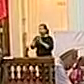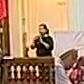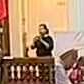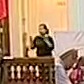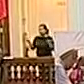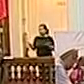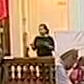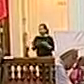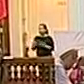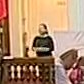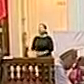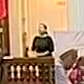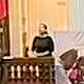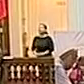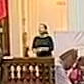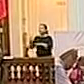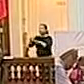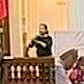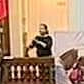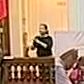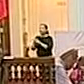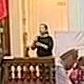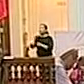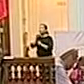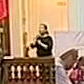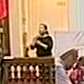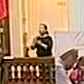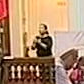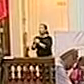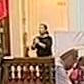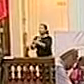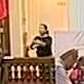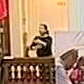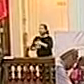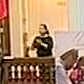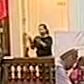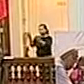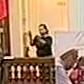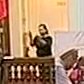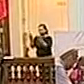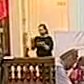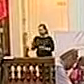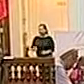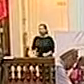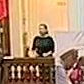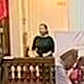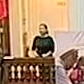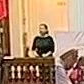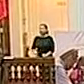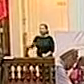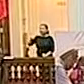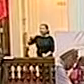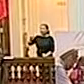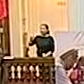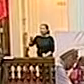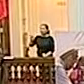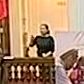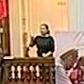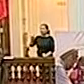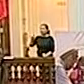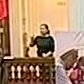Impulsando Prácticas No Violentas e Inclusivas de Mujeres con Discapacidad en Perú, vamos a invitar a participar a la señora Maritza López